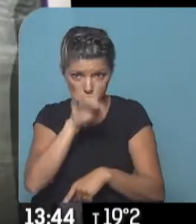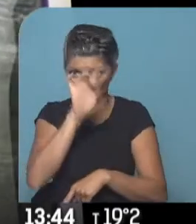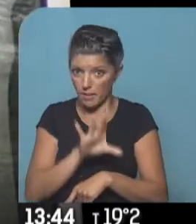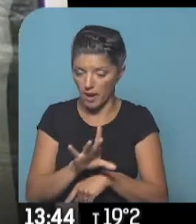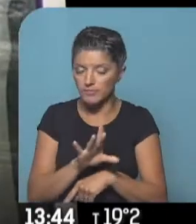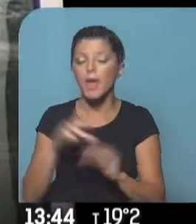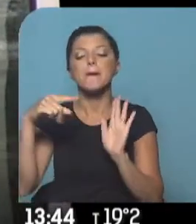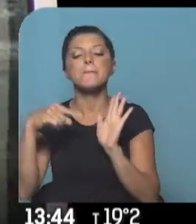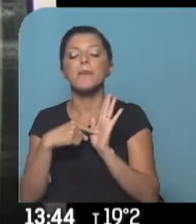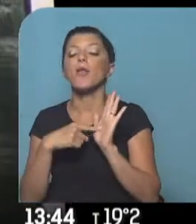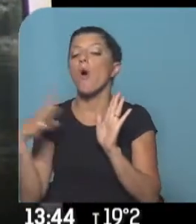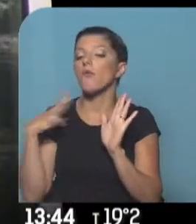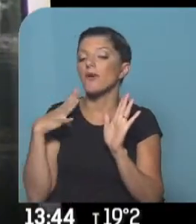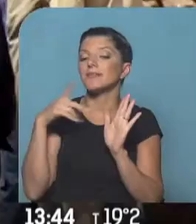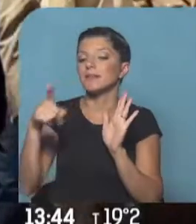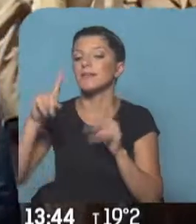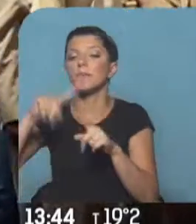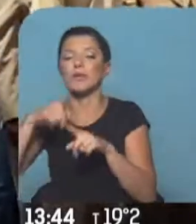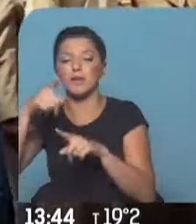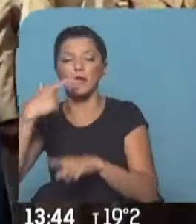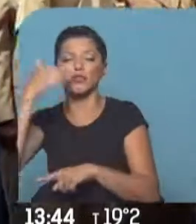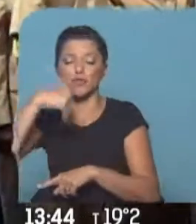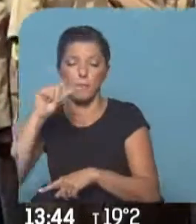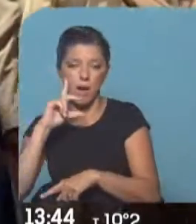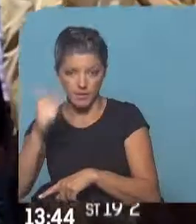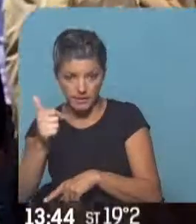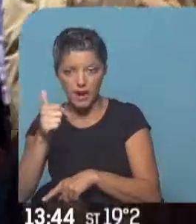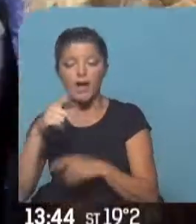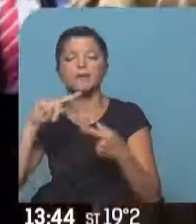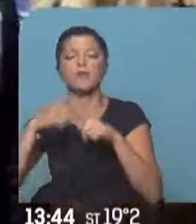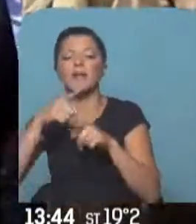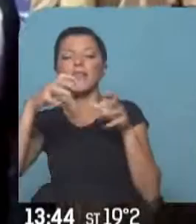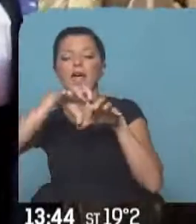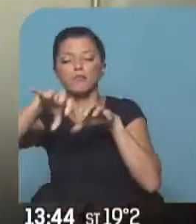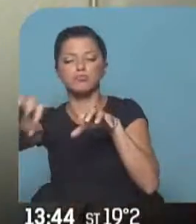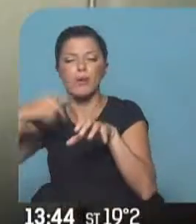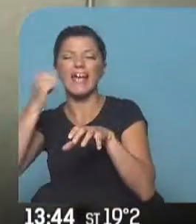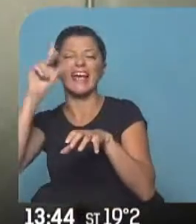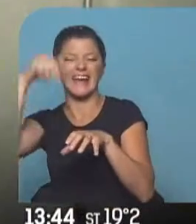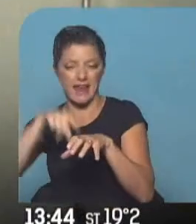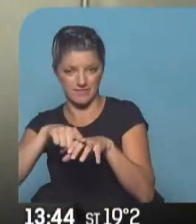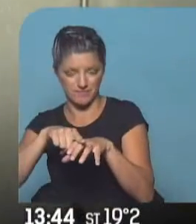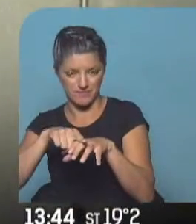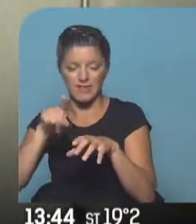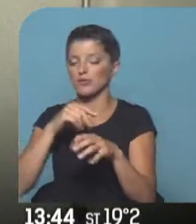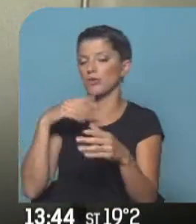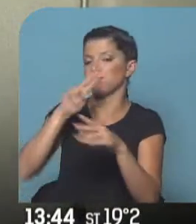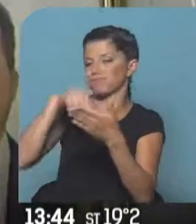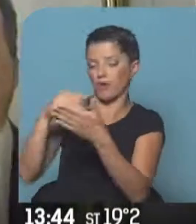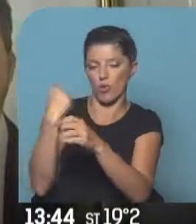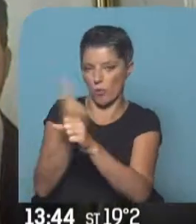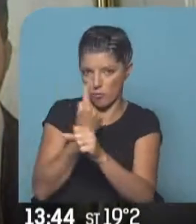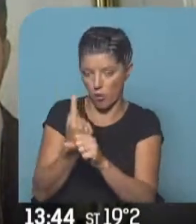logrado abolir la compleja política somalí basada en clanes y la llamada hoja de ruta desarrollada por el gobierno de